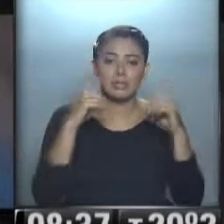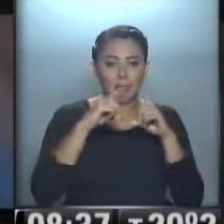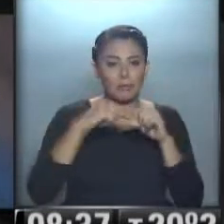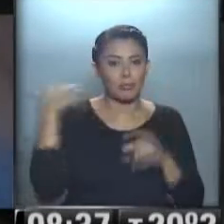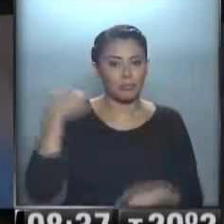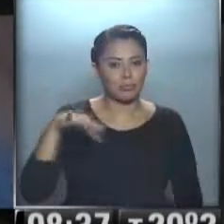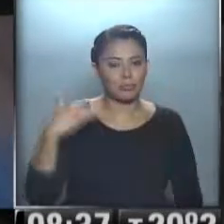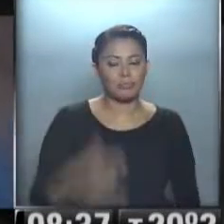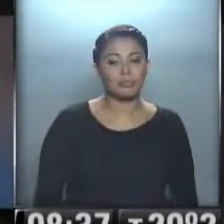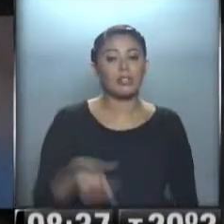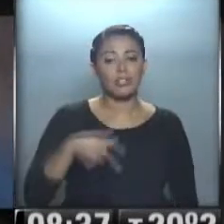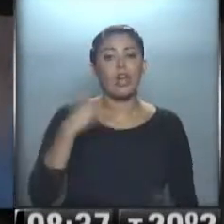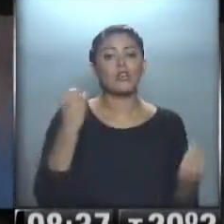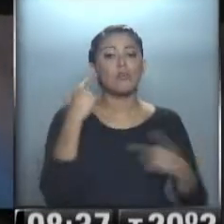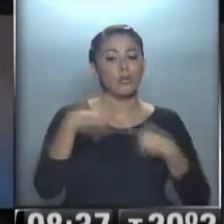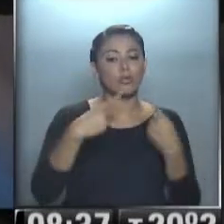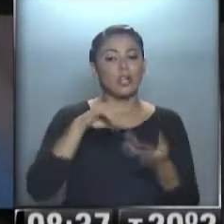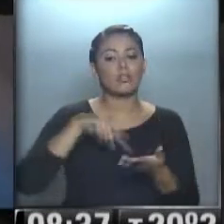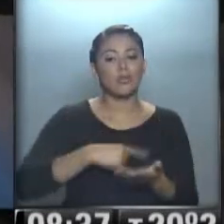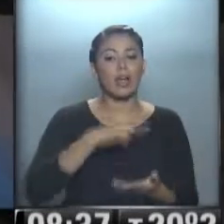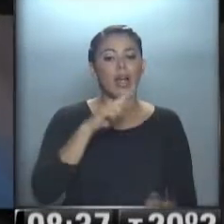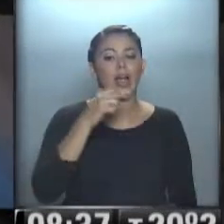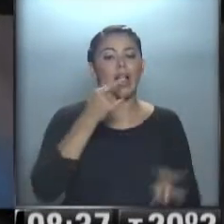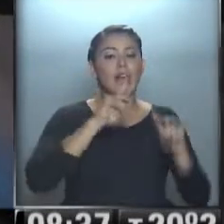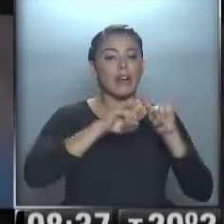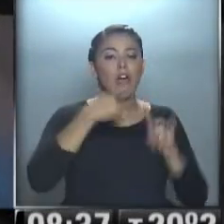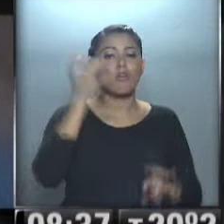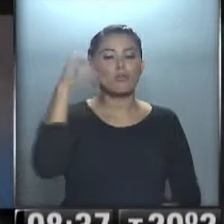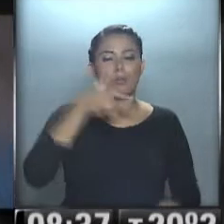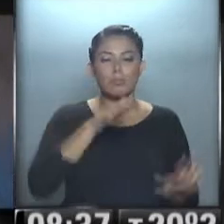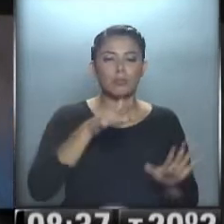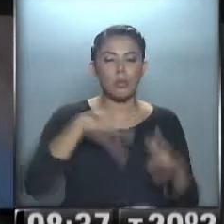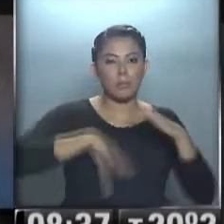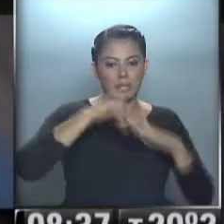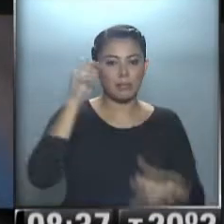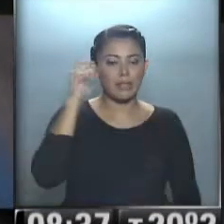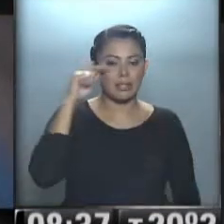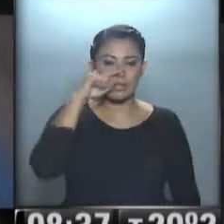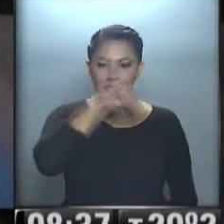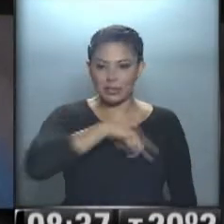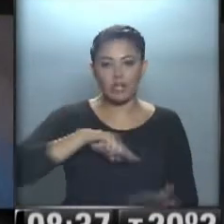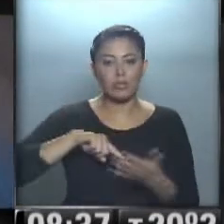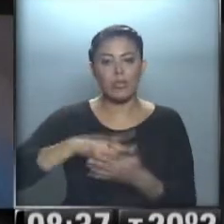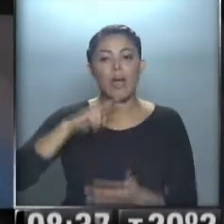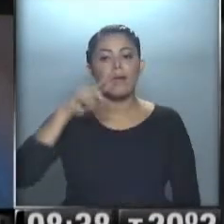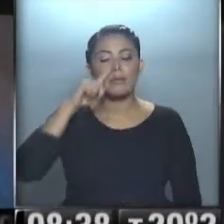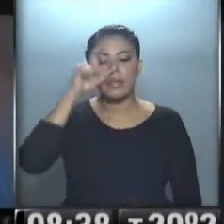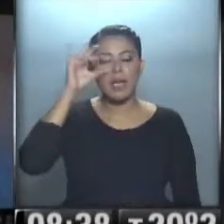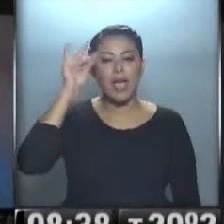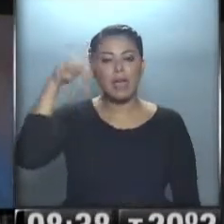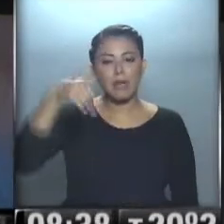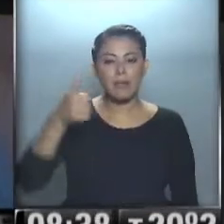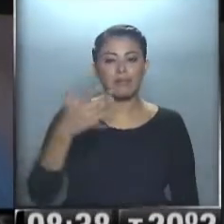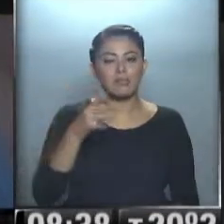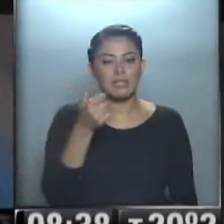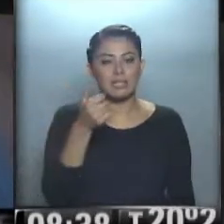y las pronosticadas para hoy para rawson aproximadamente 37 para viedma 39 cerquita y de